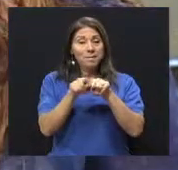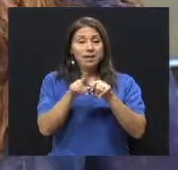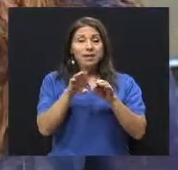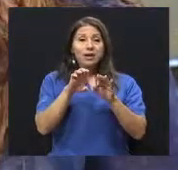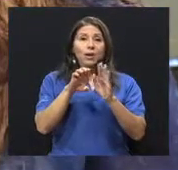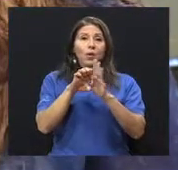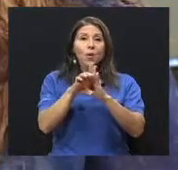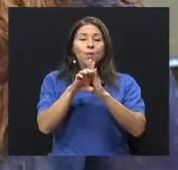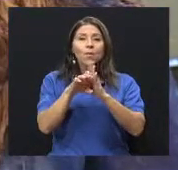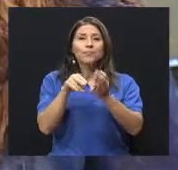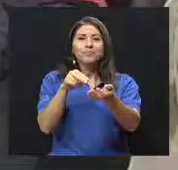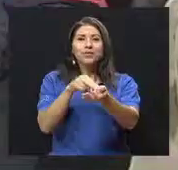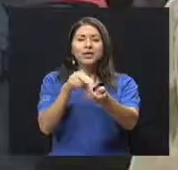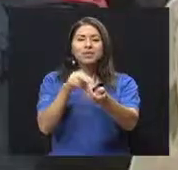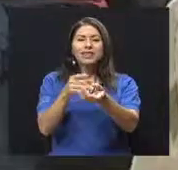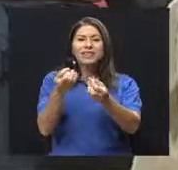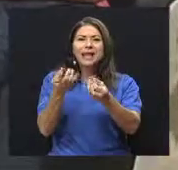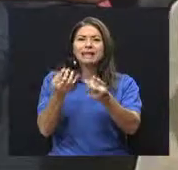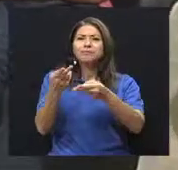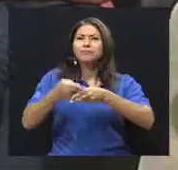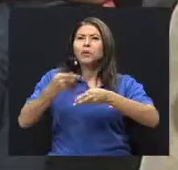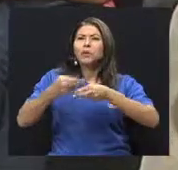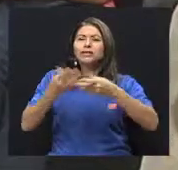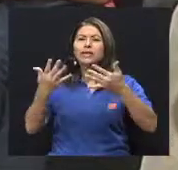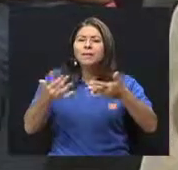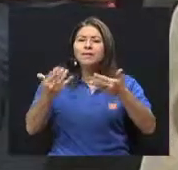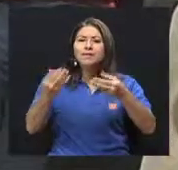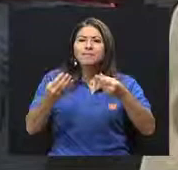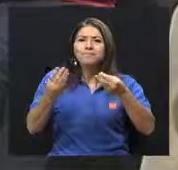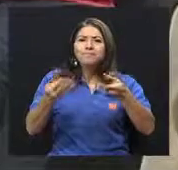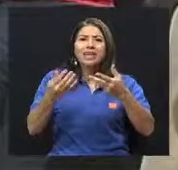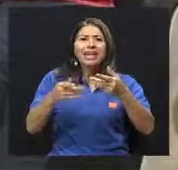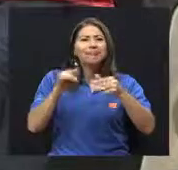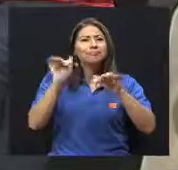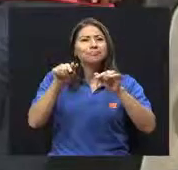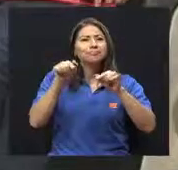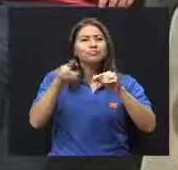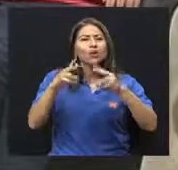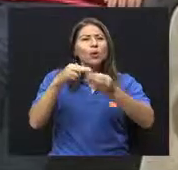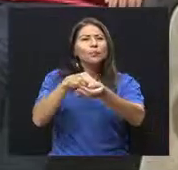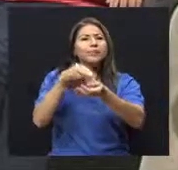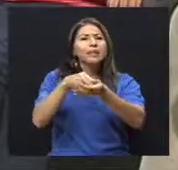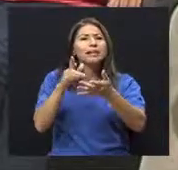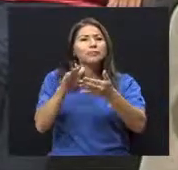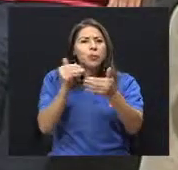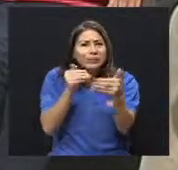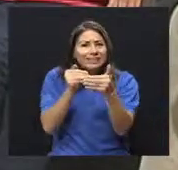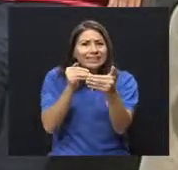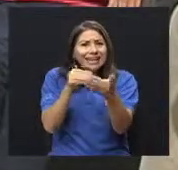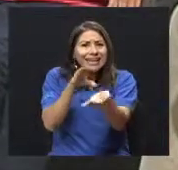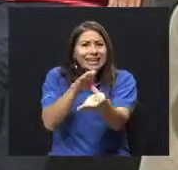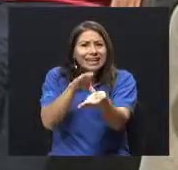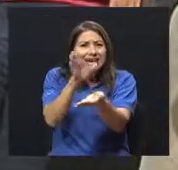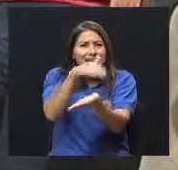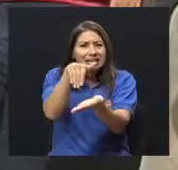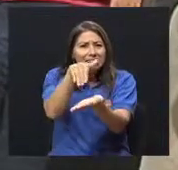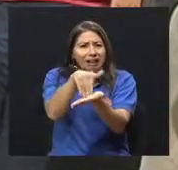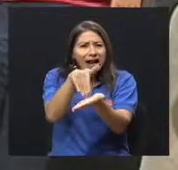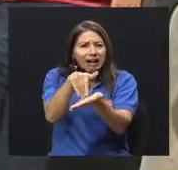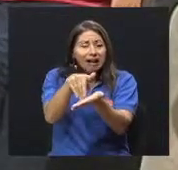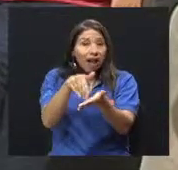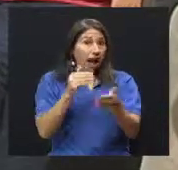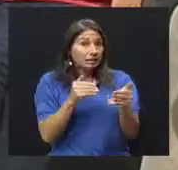en el hospital de... ¿cómo se llamaba? Sí, por donde está la clínica